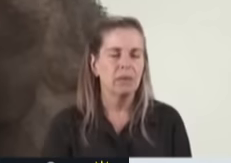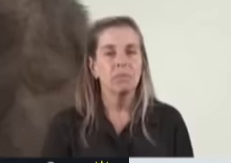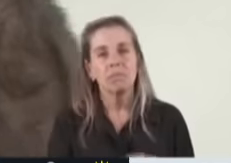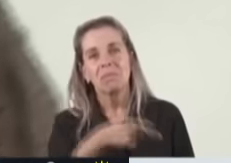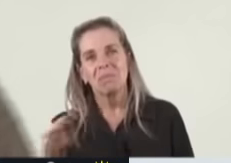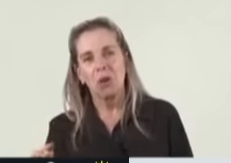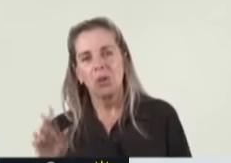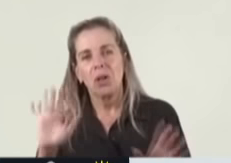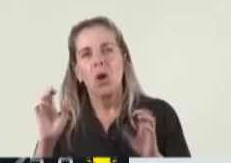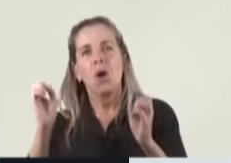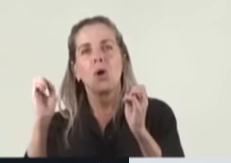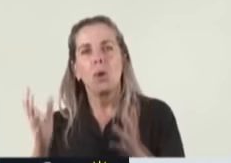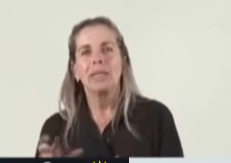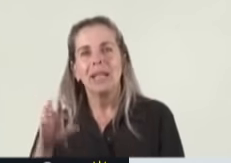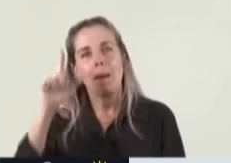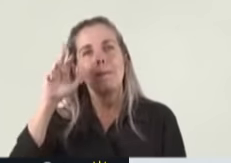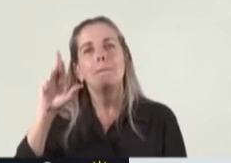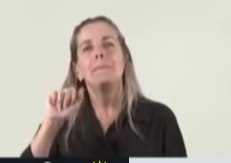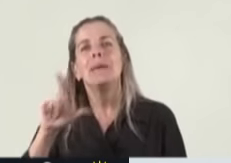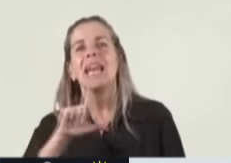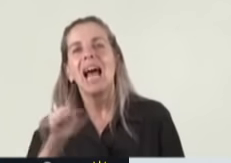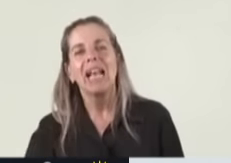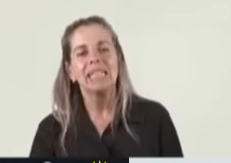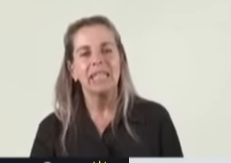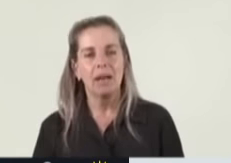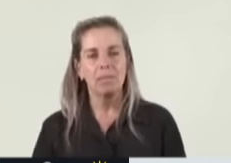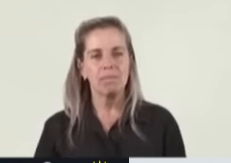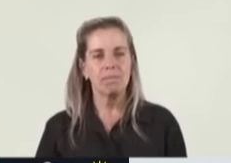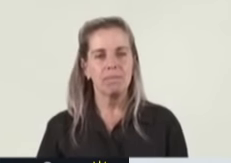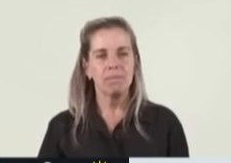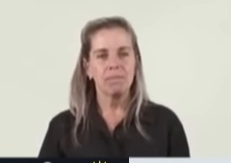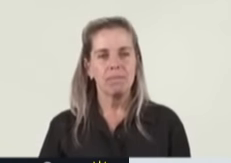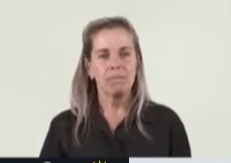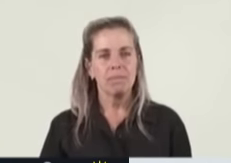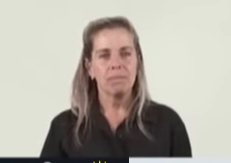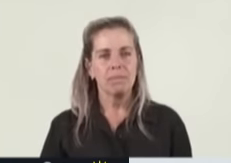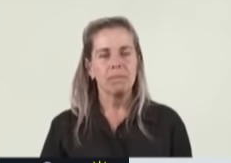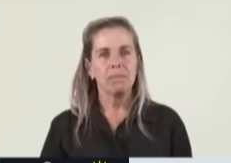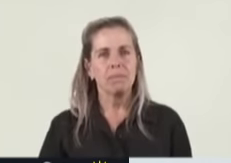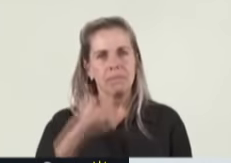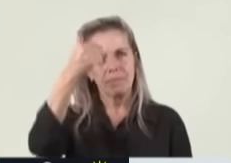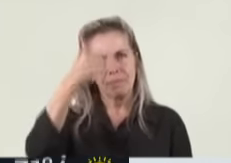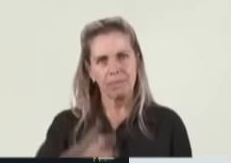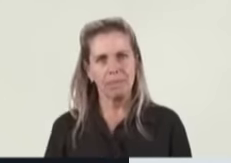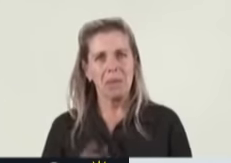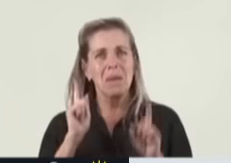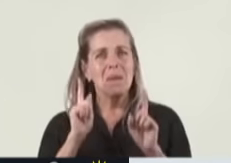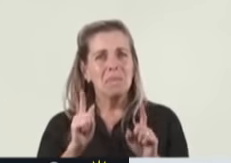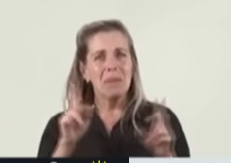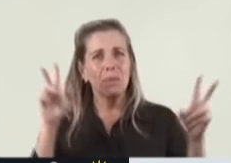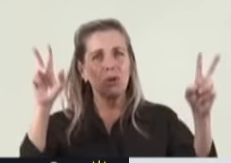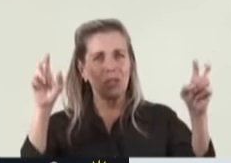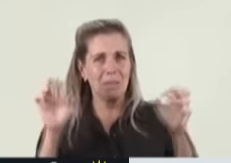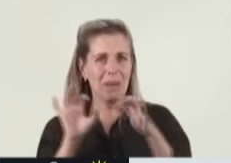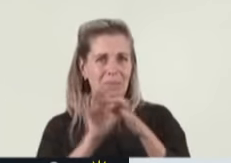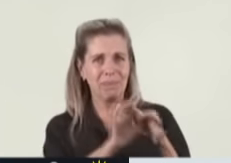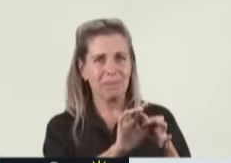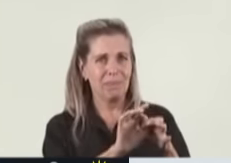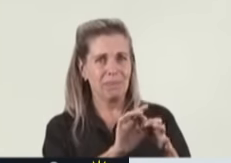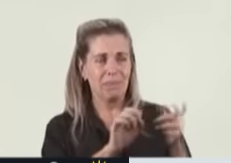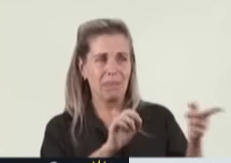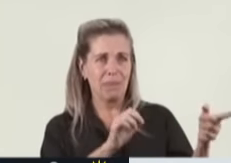Hola Manuel, ¿qué tal? ¿Cómo estás? Peralta. Juan Pablo Peralta para la multiplataforma Fénix y Diario Litoral. Siguiendo la línea de acá de mi compañero Nicolich